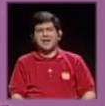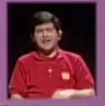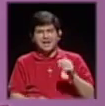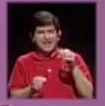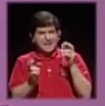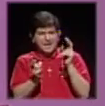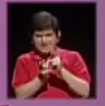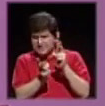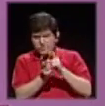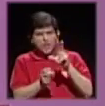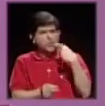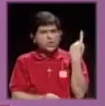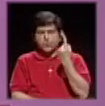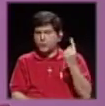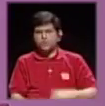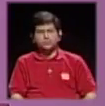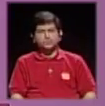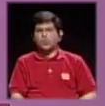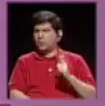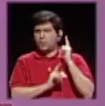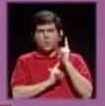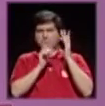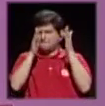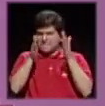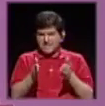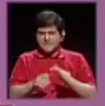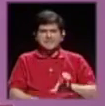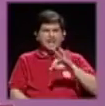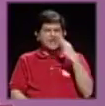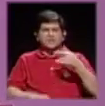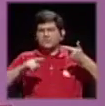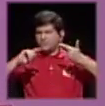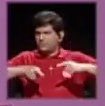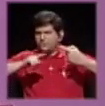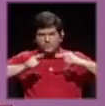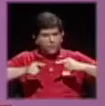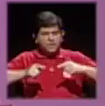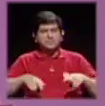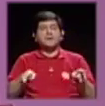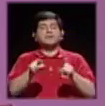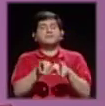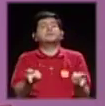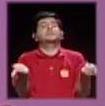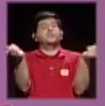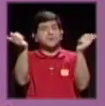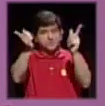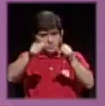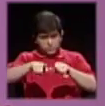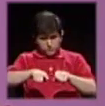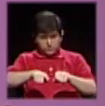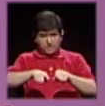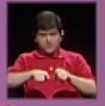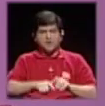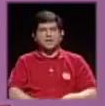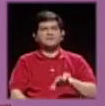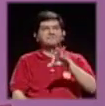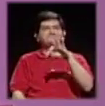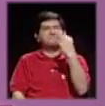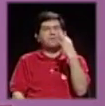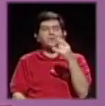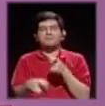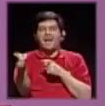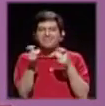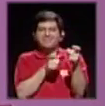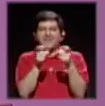solamente de parte de las fuerzas castrenses como una forma de tortura, sino que se da también como una forma de